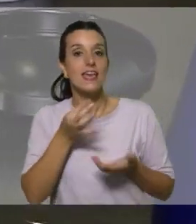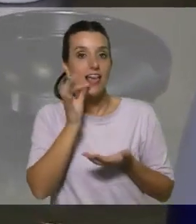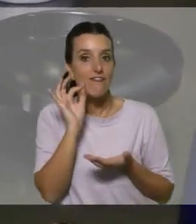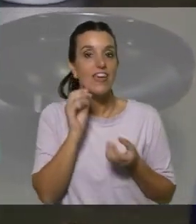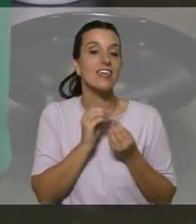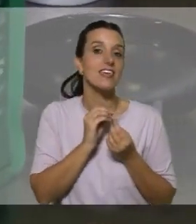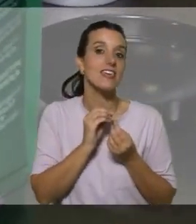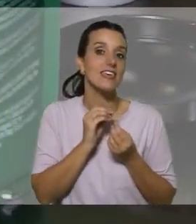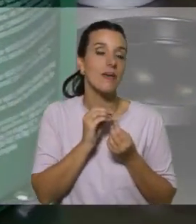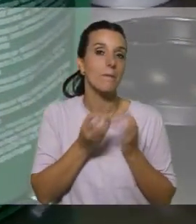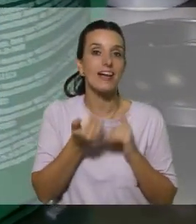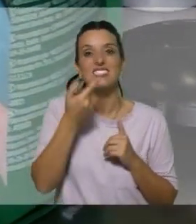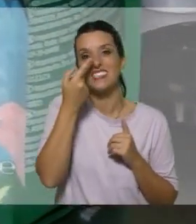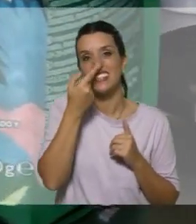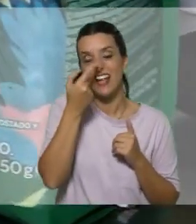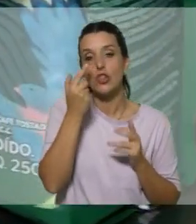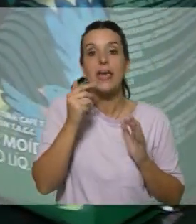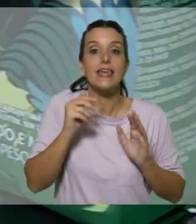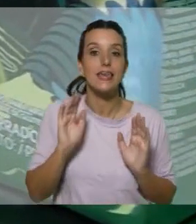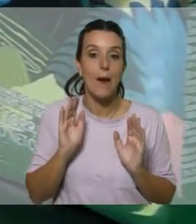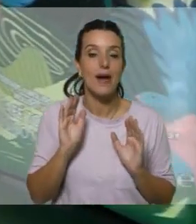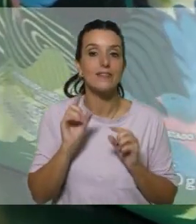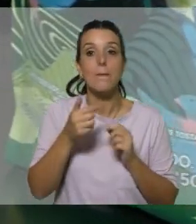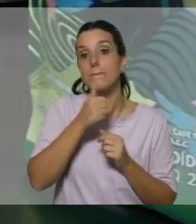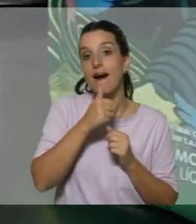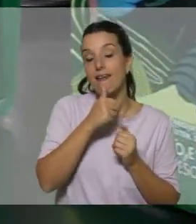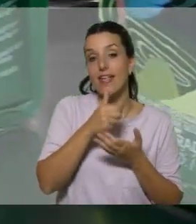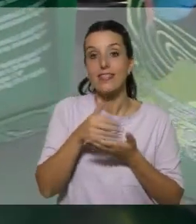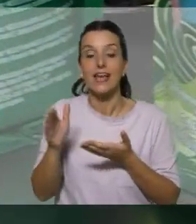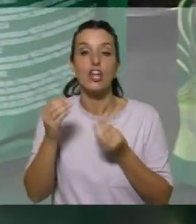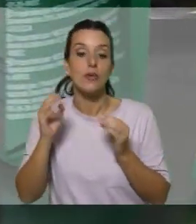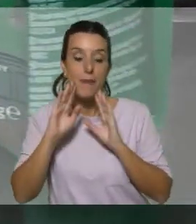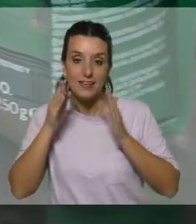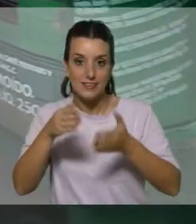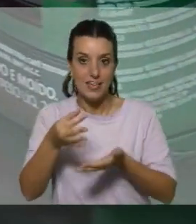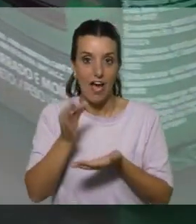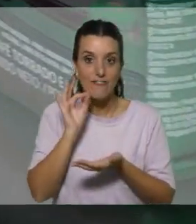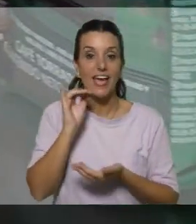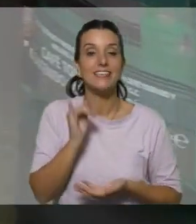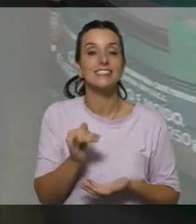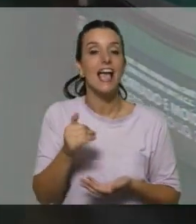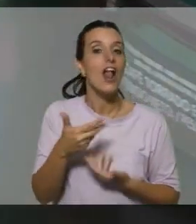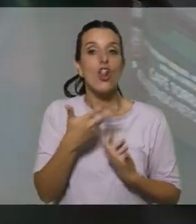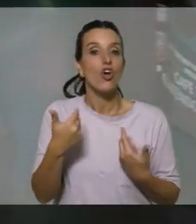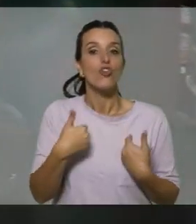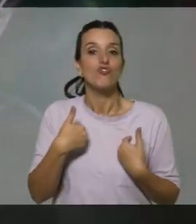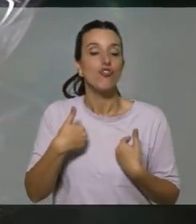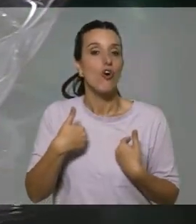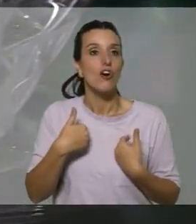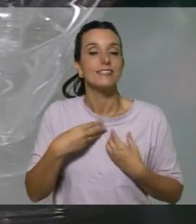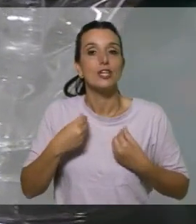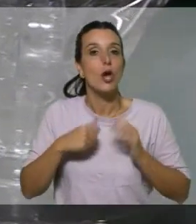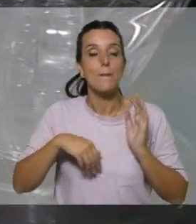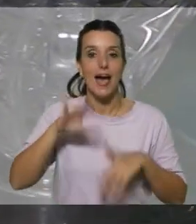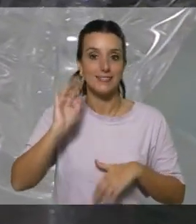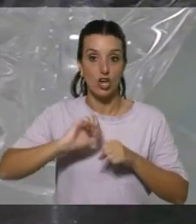está involucrando y capaz que dejando un poquito de lado el mate y volviendo y volcándose un poco al café. Descubriendo el café es algo que yo creo que se incrementó como